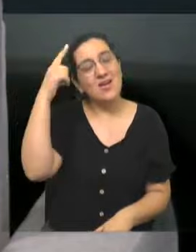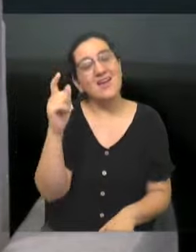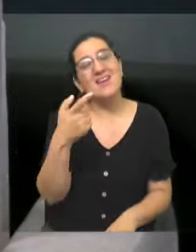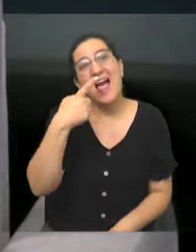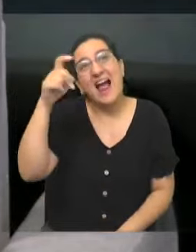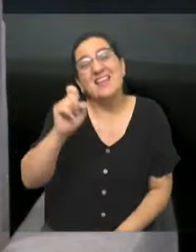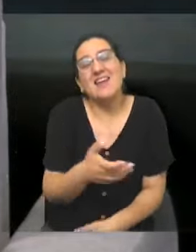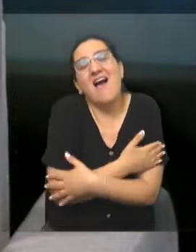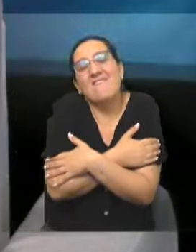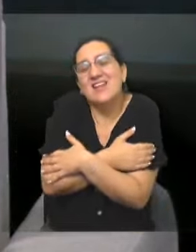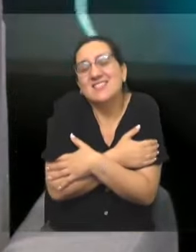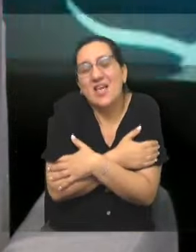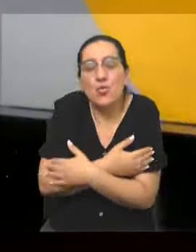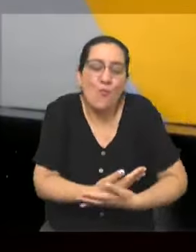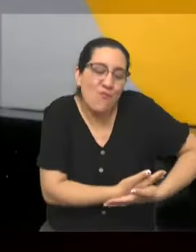un bebé.